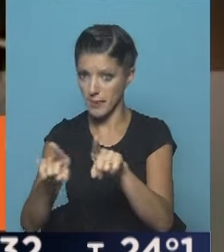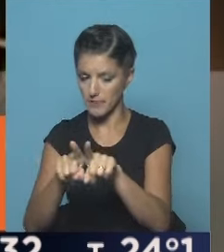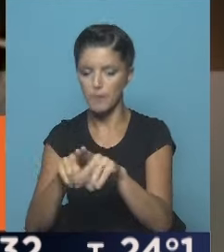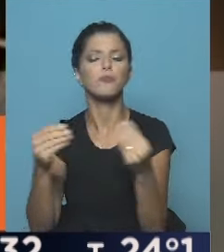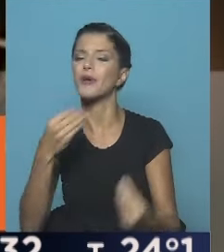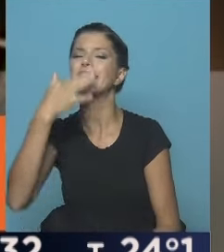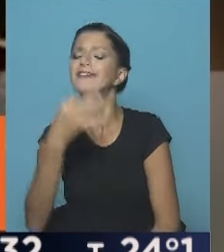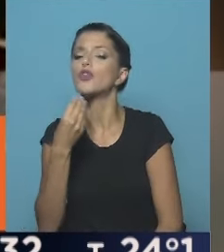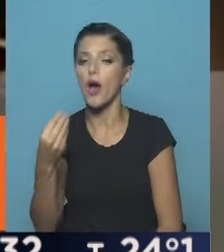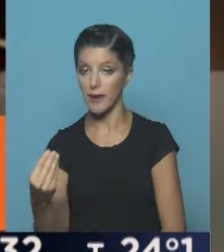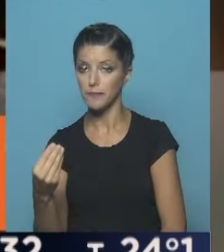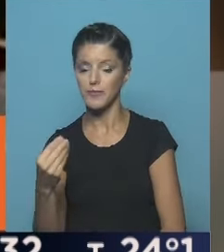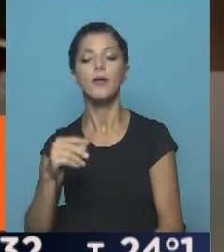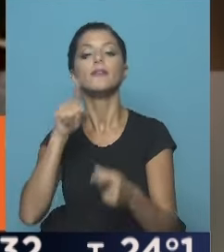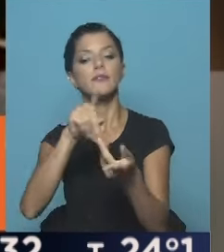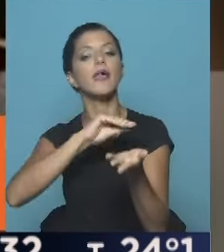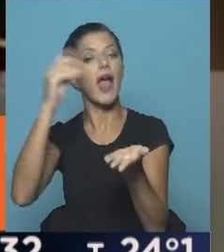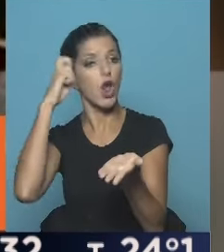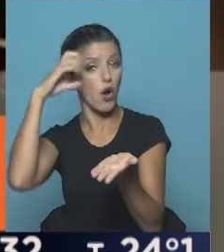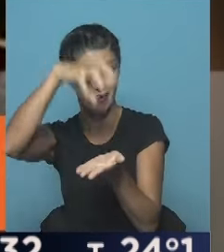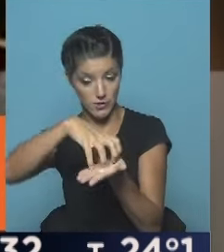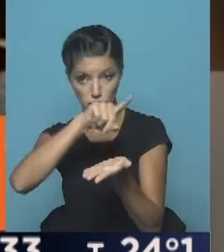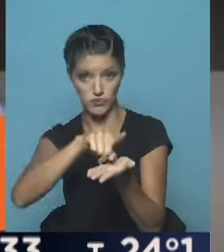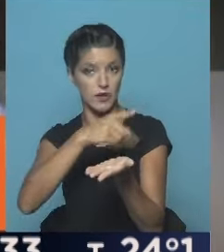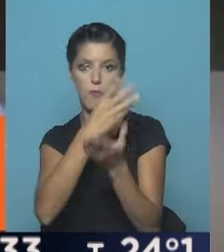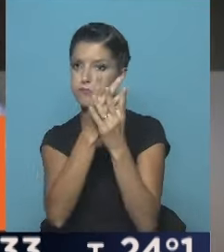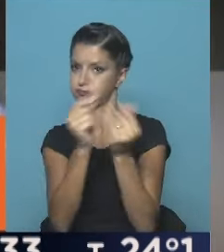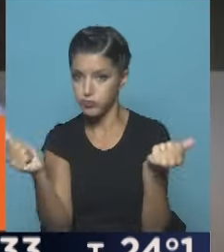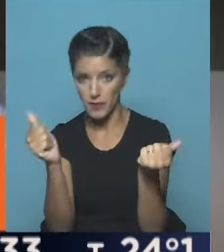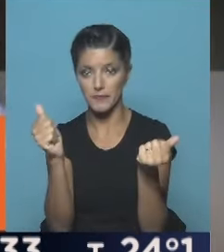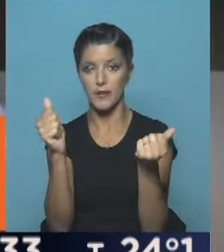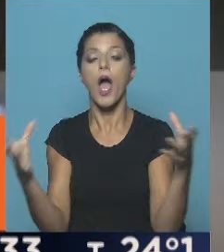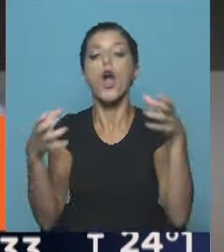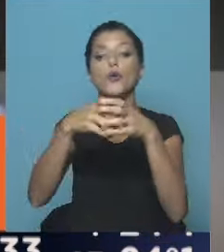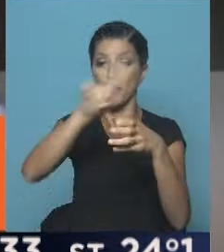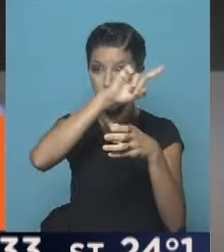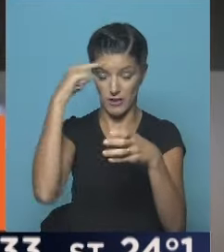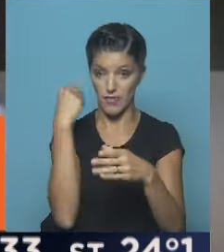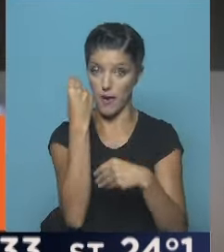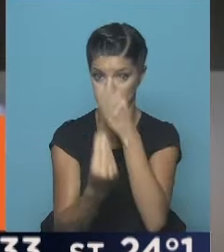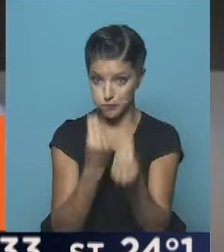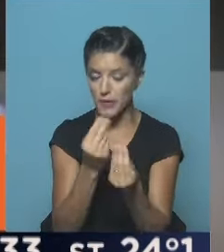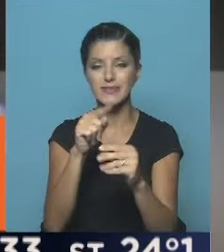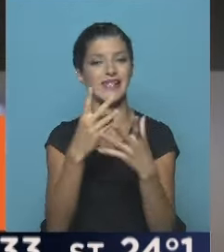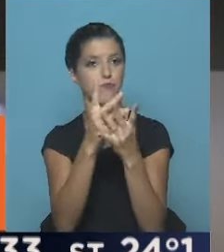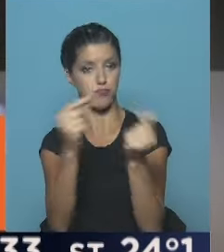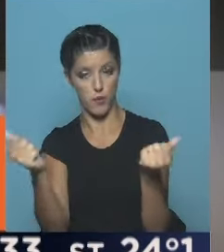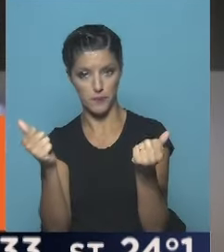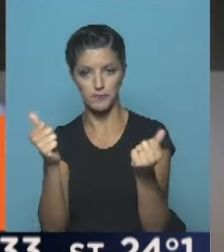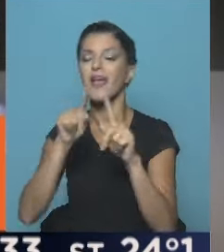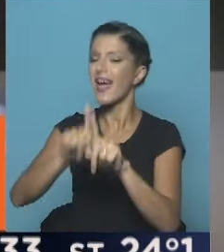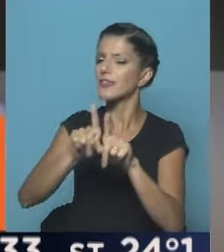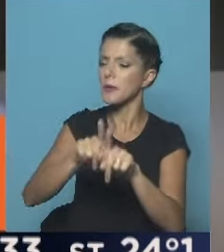hacían era quitarle atribuciones al Parlamento venezolano, a la Asamblea Nacional. Esas sentencias fueron